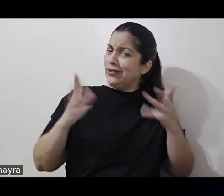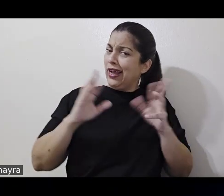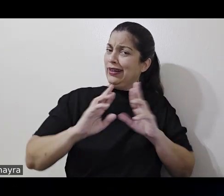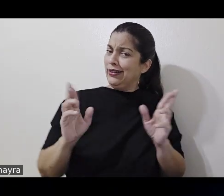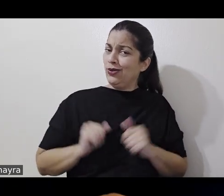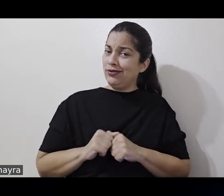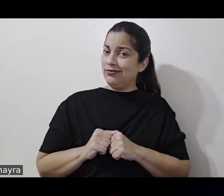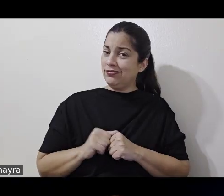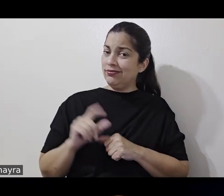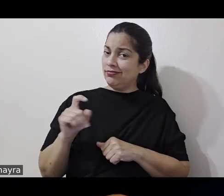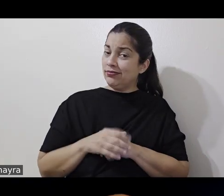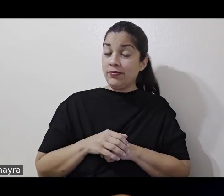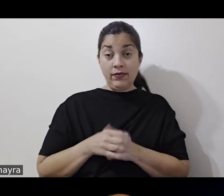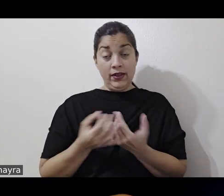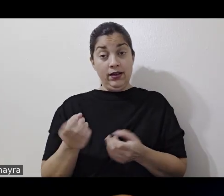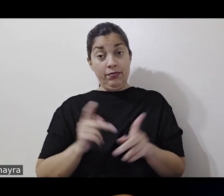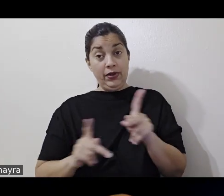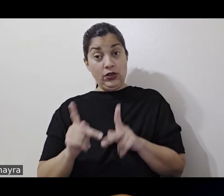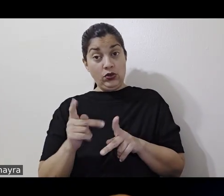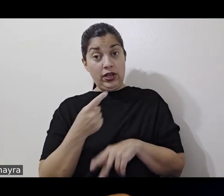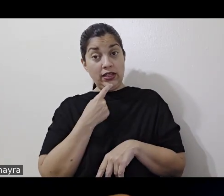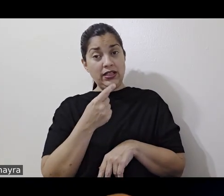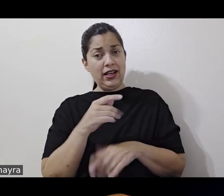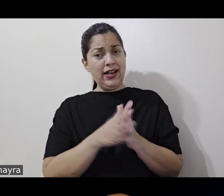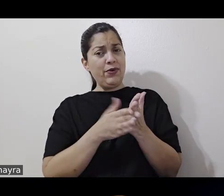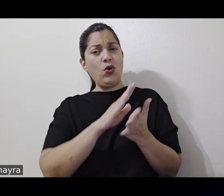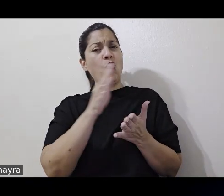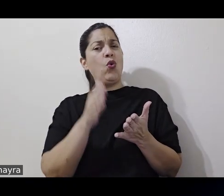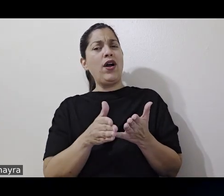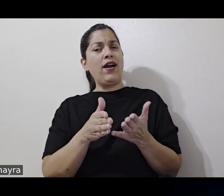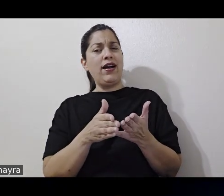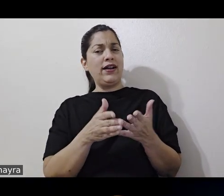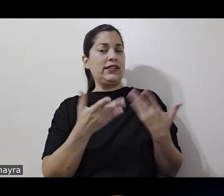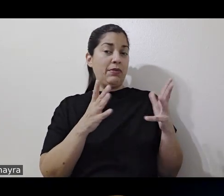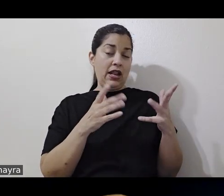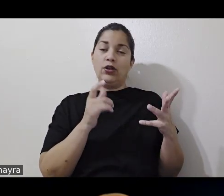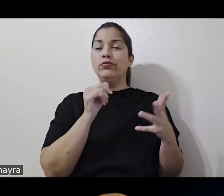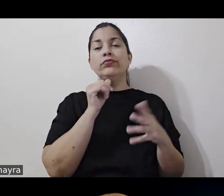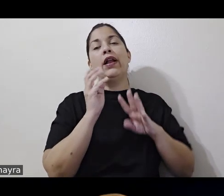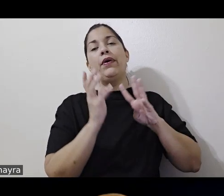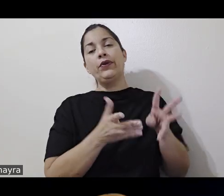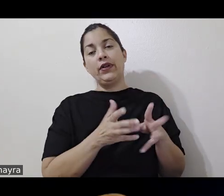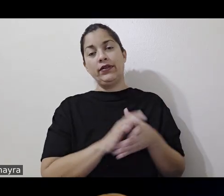cuentos? Sí, hay personas que dicen que los libros nunca se terminan, sino que se abandonan, porque si no, tú nunca los sacas a la luz.